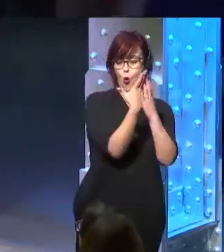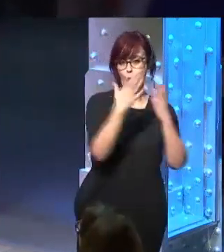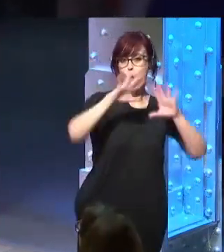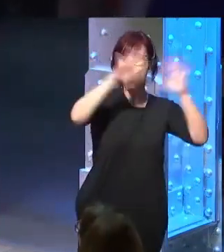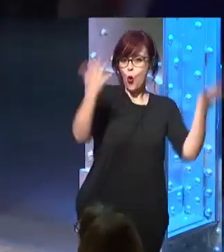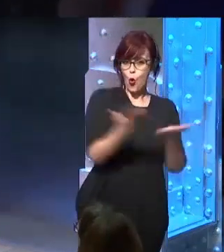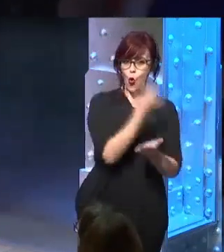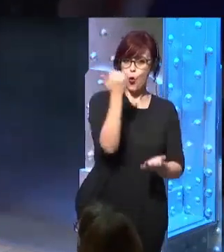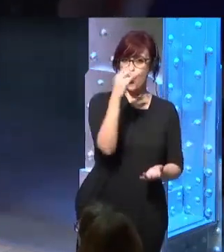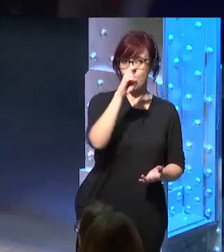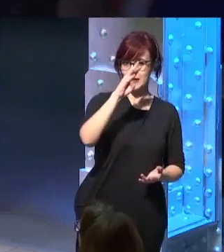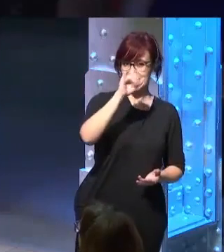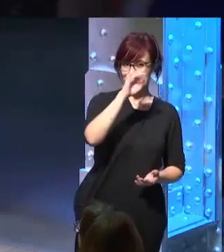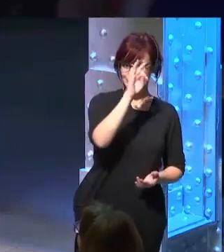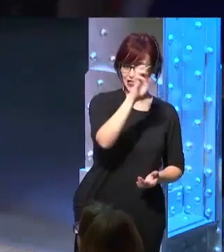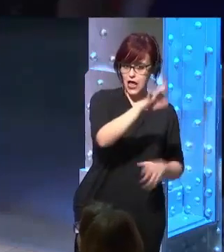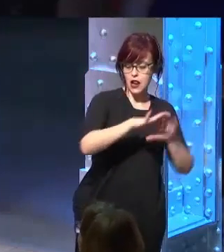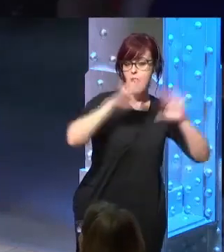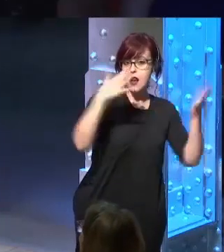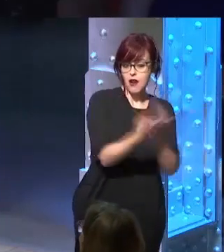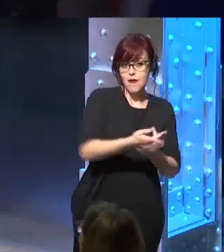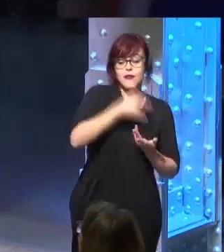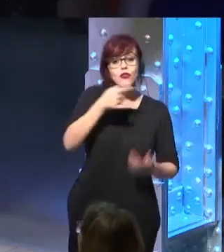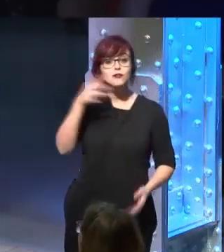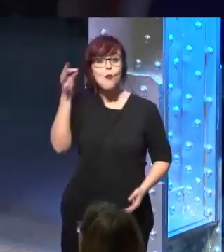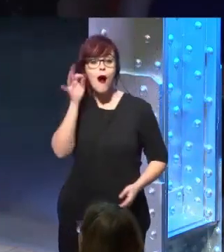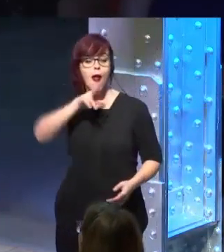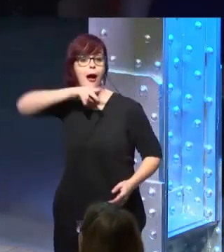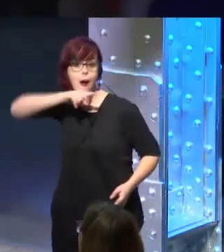hablar, solamente puede mugir.